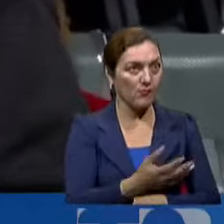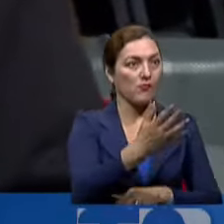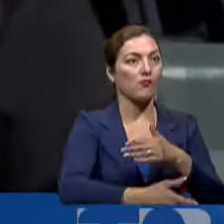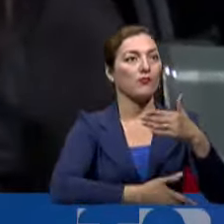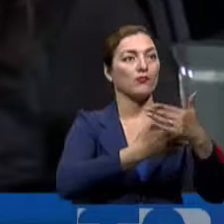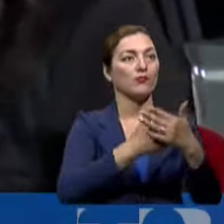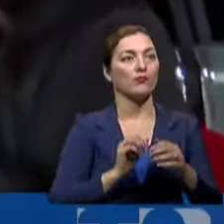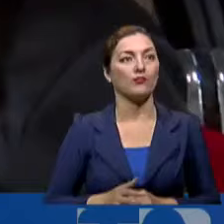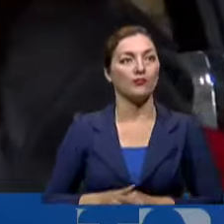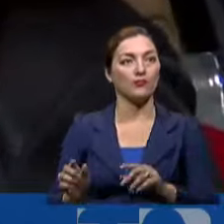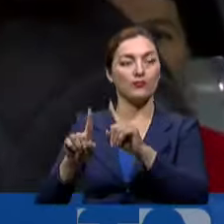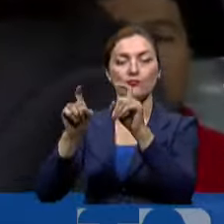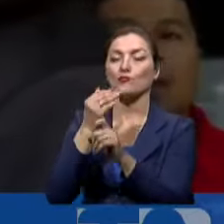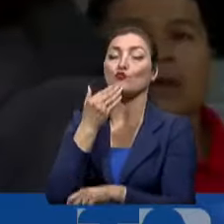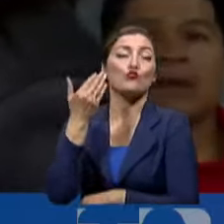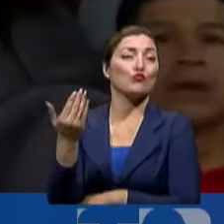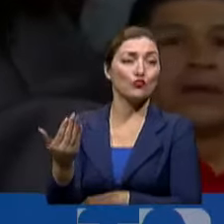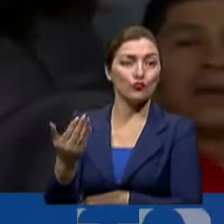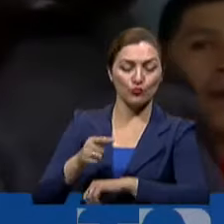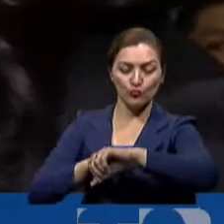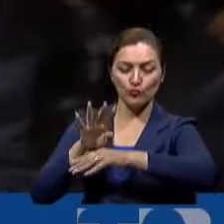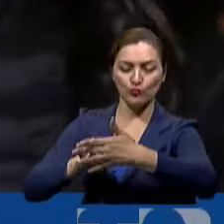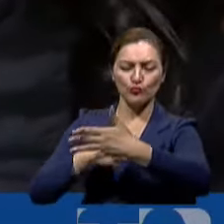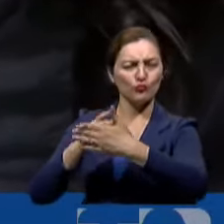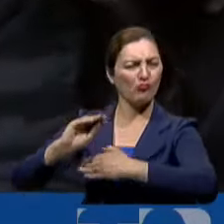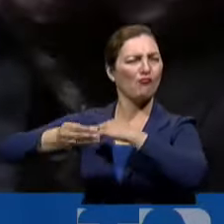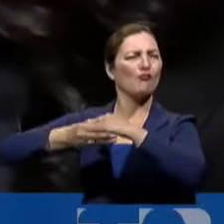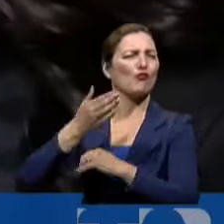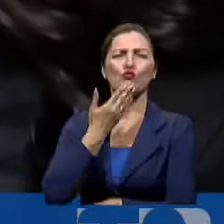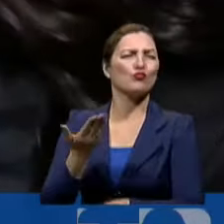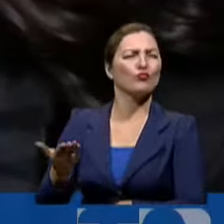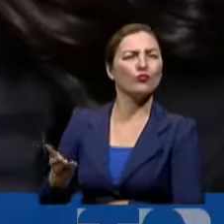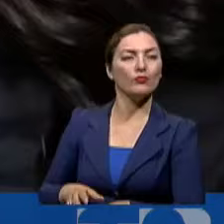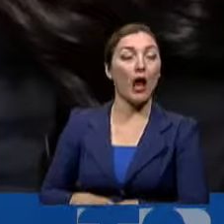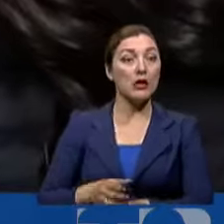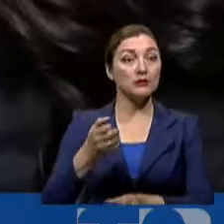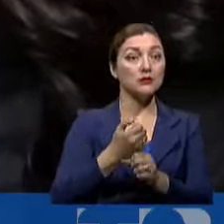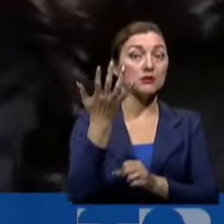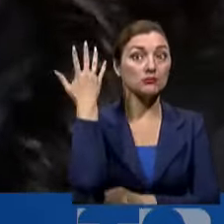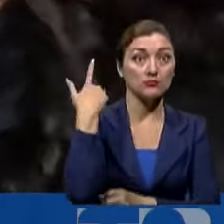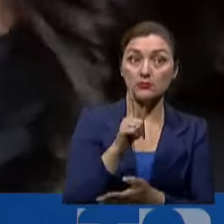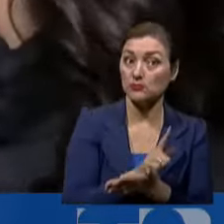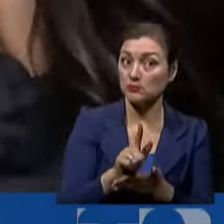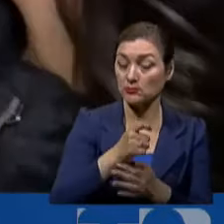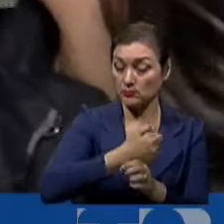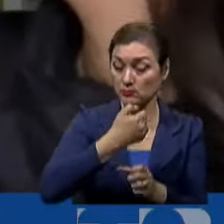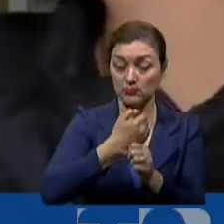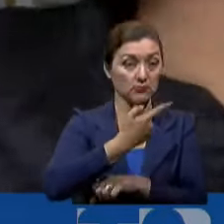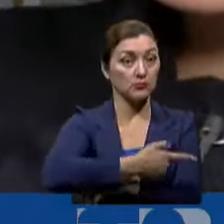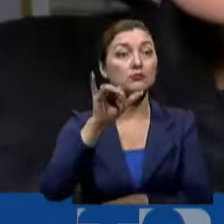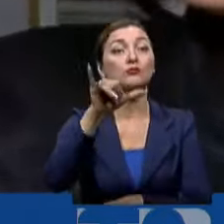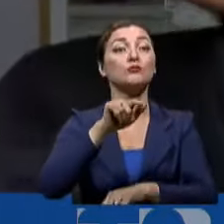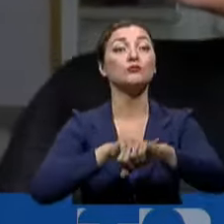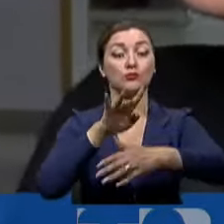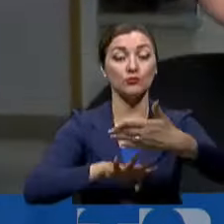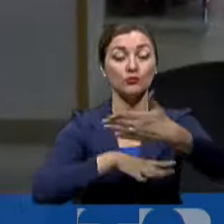todos. Coméntanos un poco, bueno, ¿cómo va a ser esta extensión de horarios? Hemos estado trabajando desde la semana anterior, desde el día sábado, en un